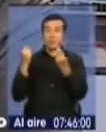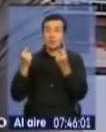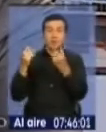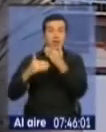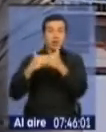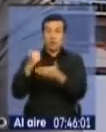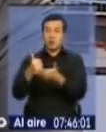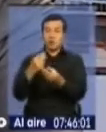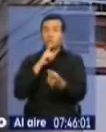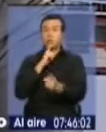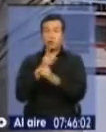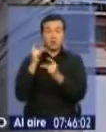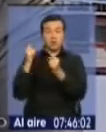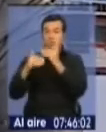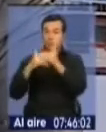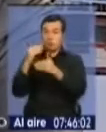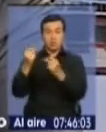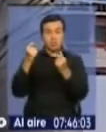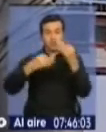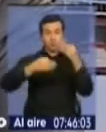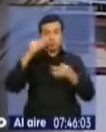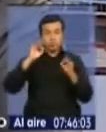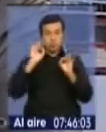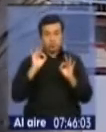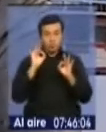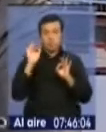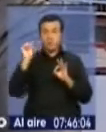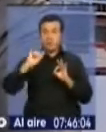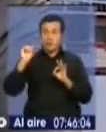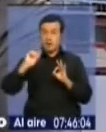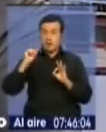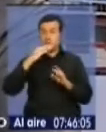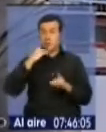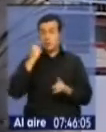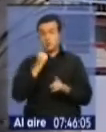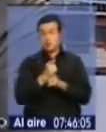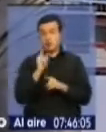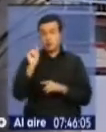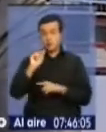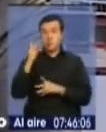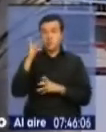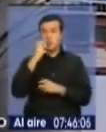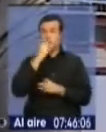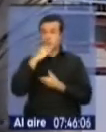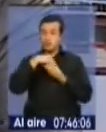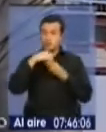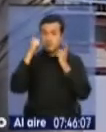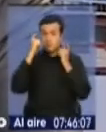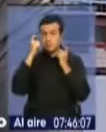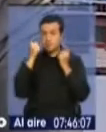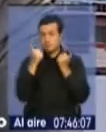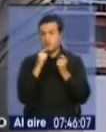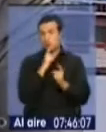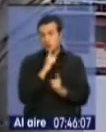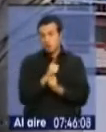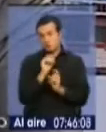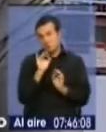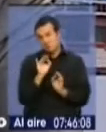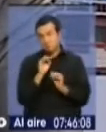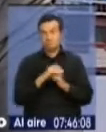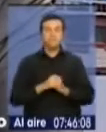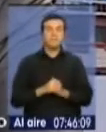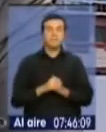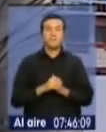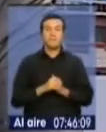duda. Ayuda a una justicia más rápida y eficiente y más barata, que un poco se está buscando eso también, sin duda. De alguna manera